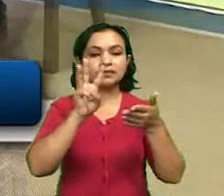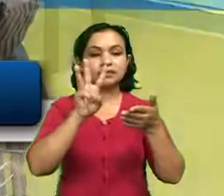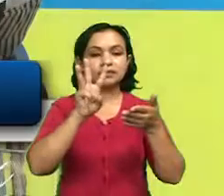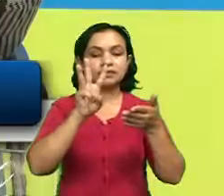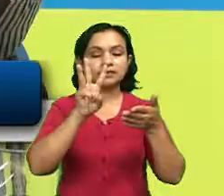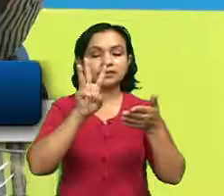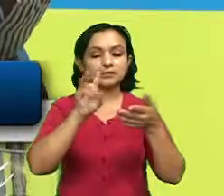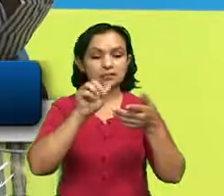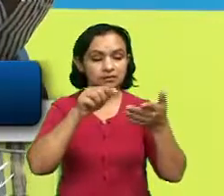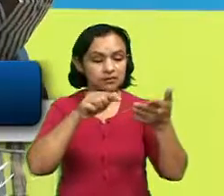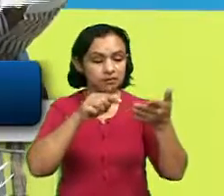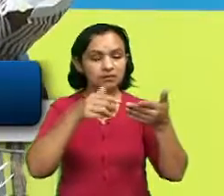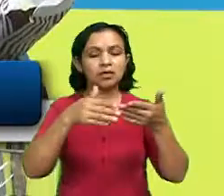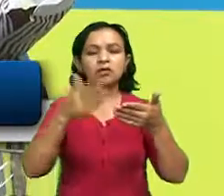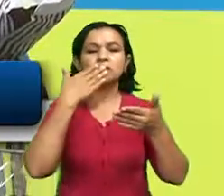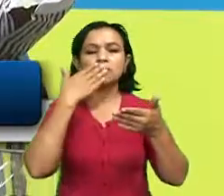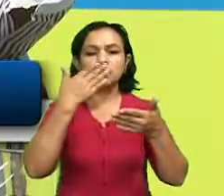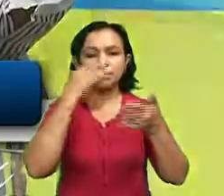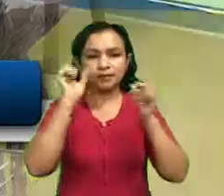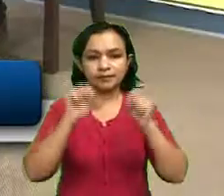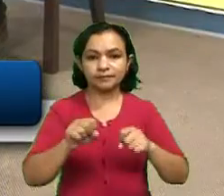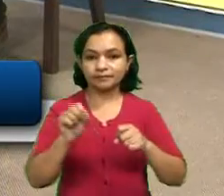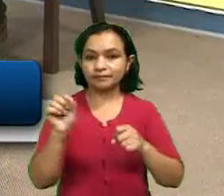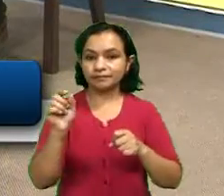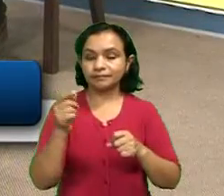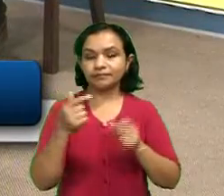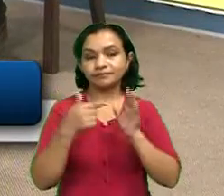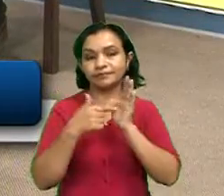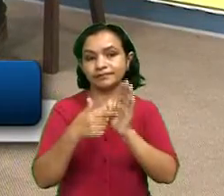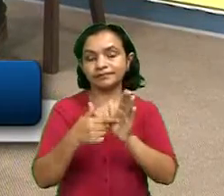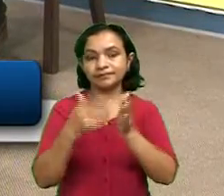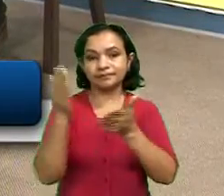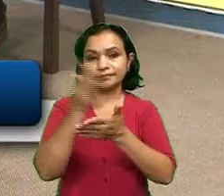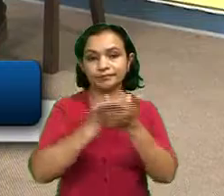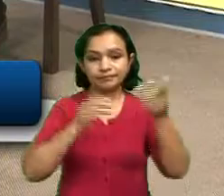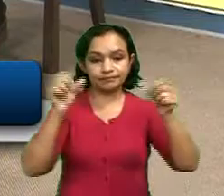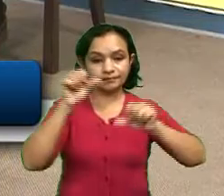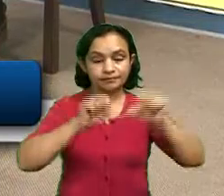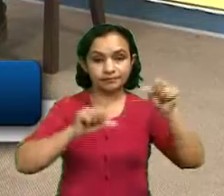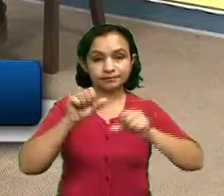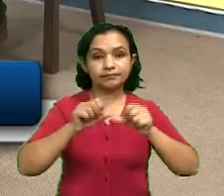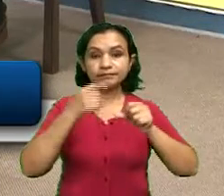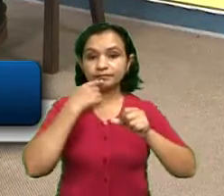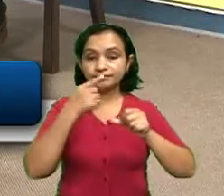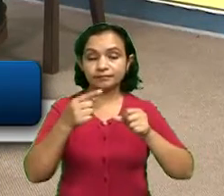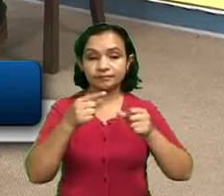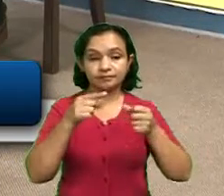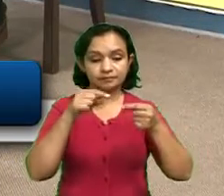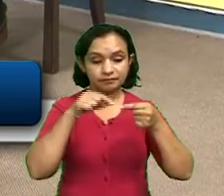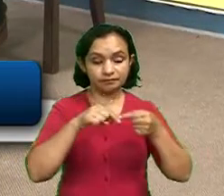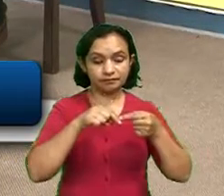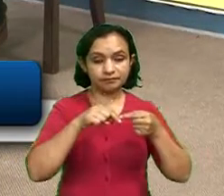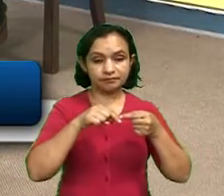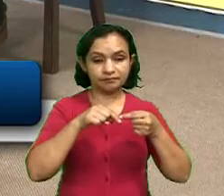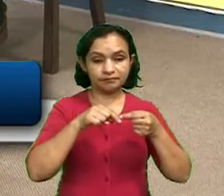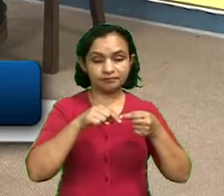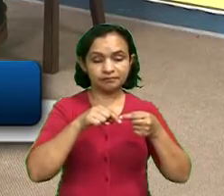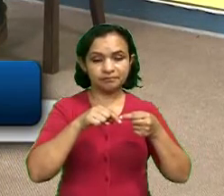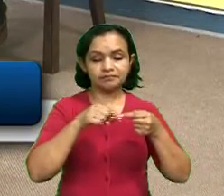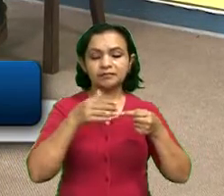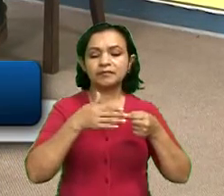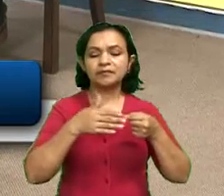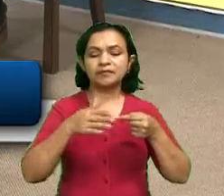3 meses y todavía tiene su efecto positivo. Así es, porque digamos, hay muchos laboratorios que eso dicen, que bueno, venció ahorita, tenemos 3 meses